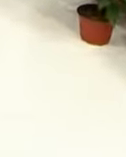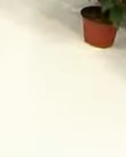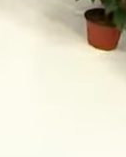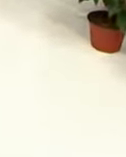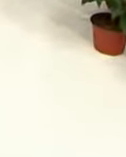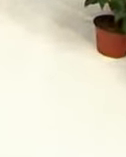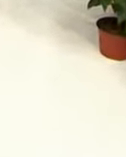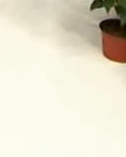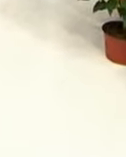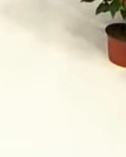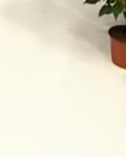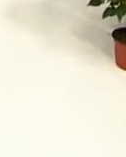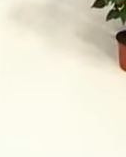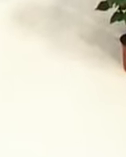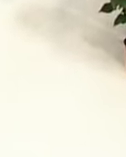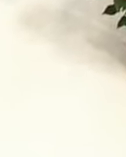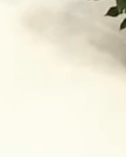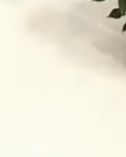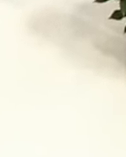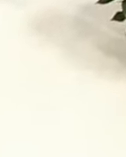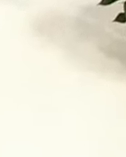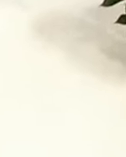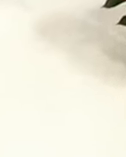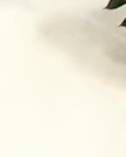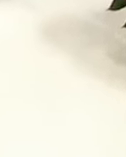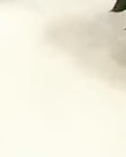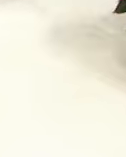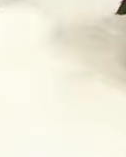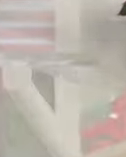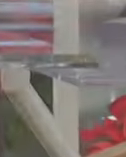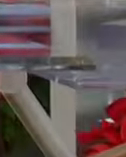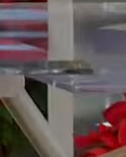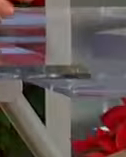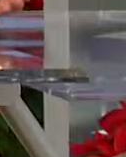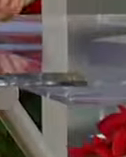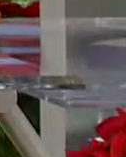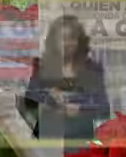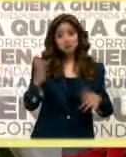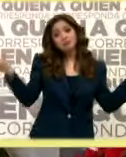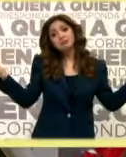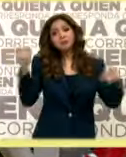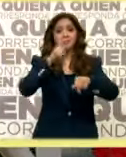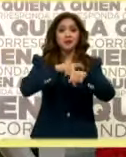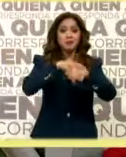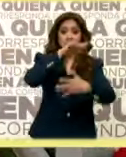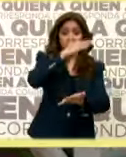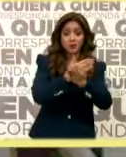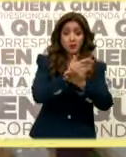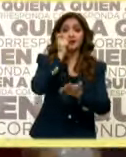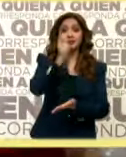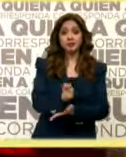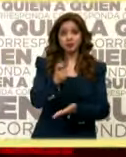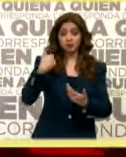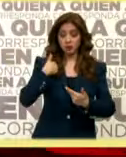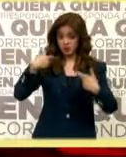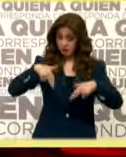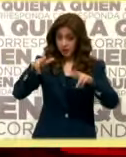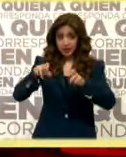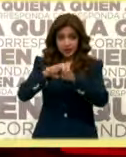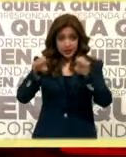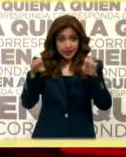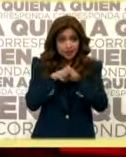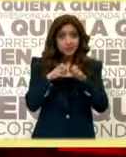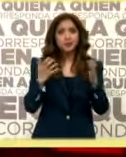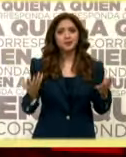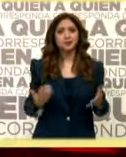es, Juguetón. Es mío, es tuyo y es de todo México. Aquí los vemos. Nos vamos. Mil gracias. Y a nombre de todo el equipo que hace posible este espacio, a nombre